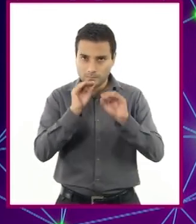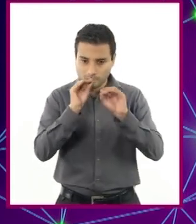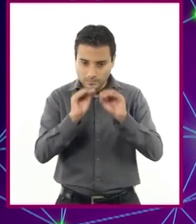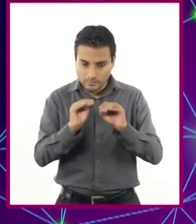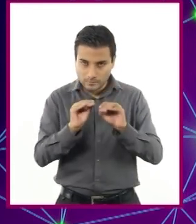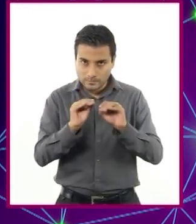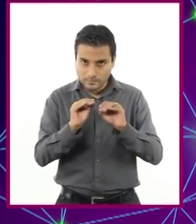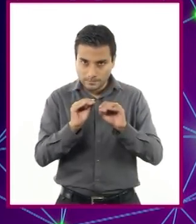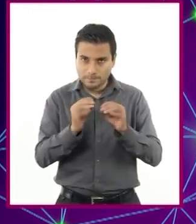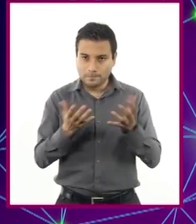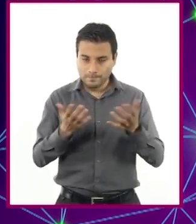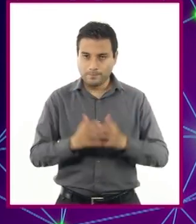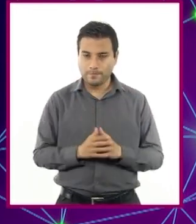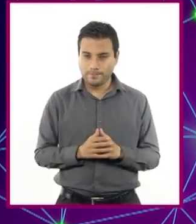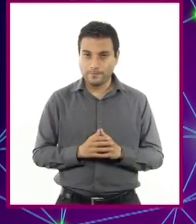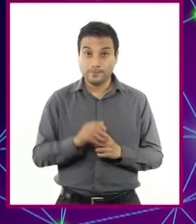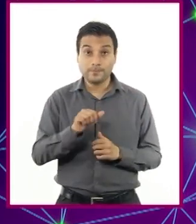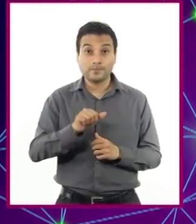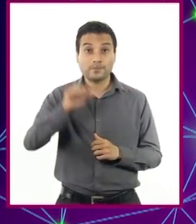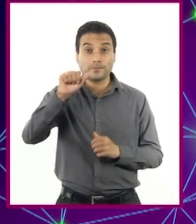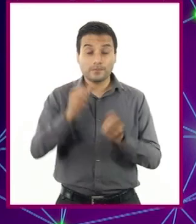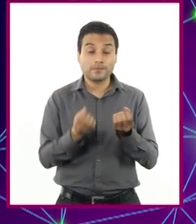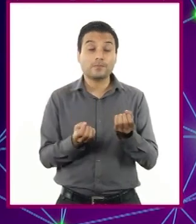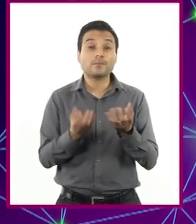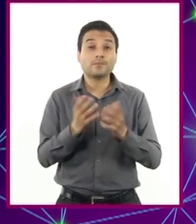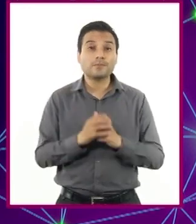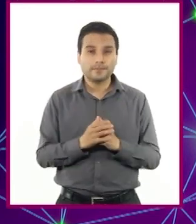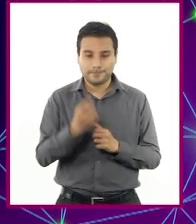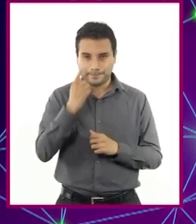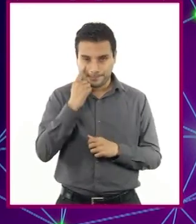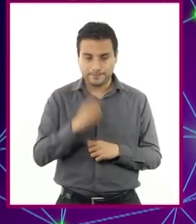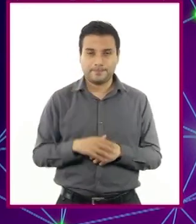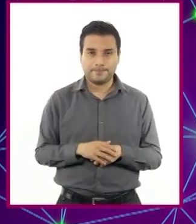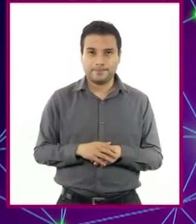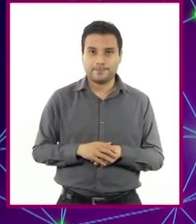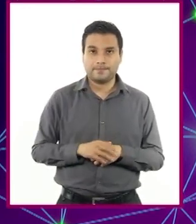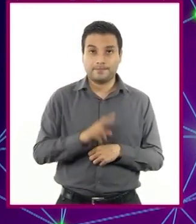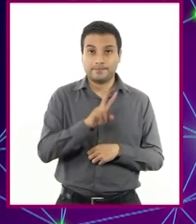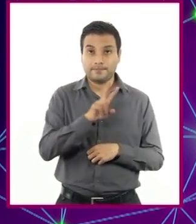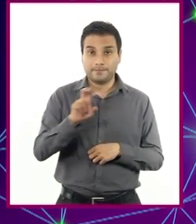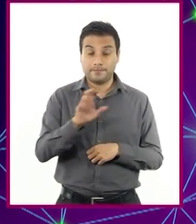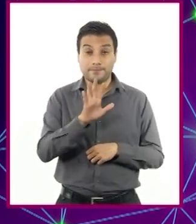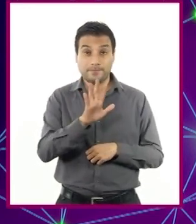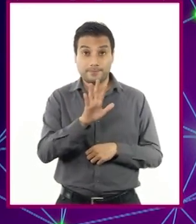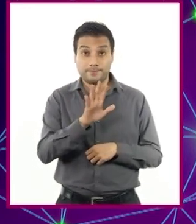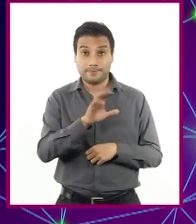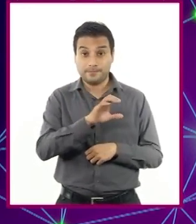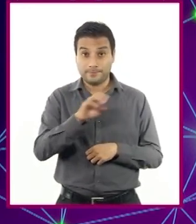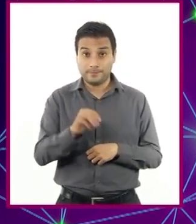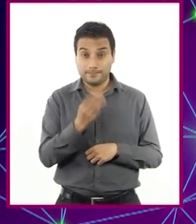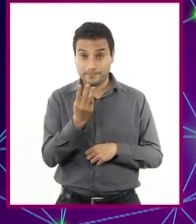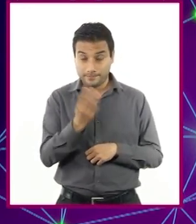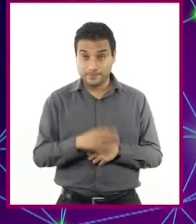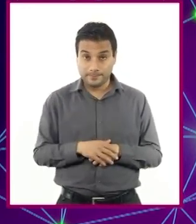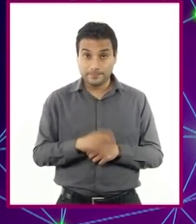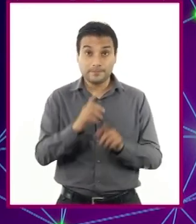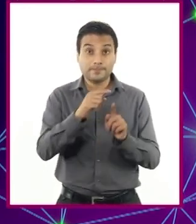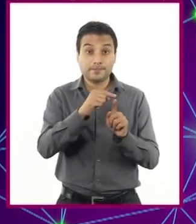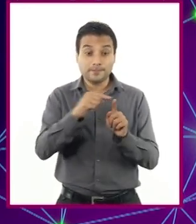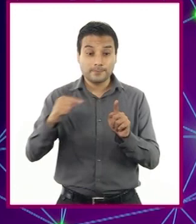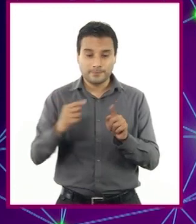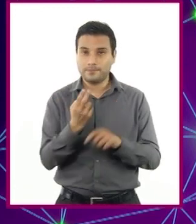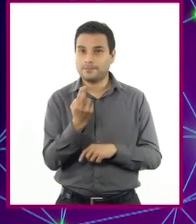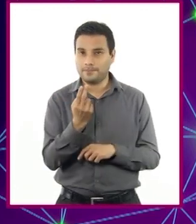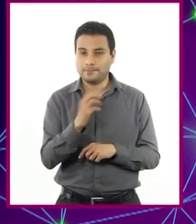fórmula. Así, la altura estará dada por la división de 250 centímetros cúbicos entre